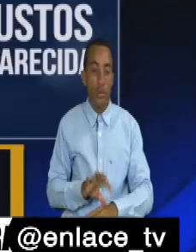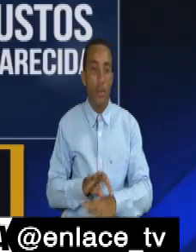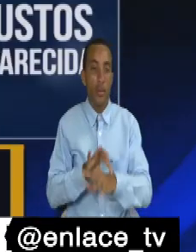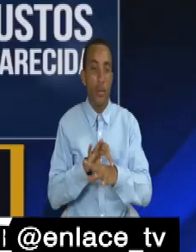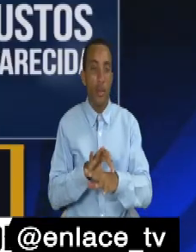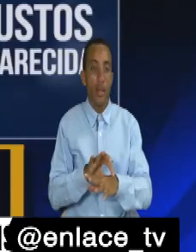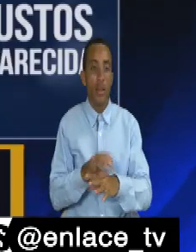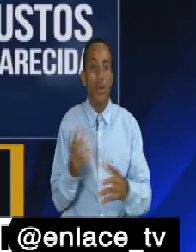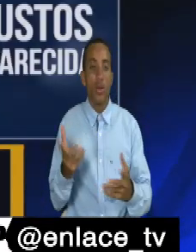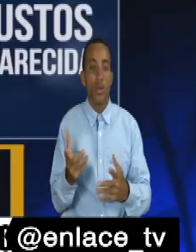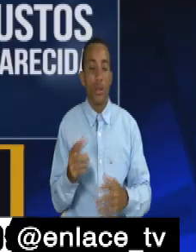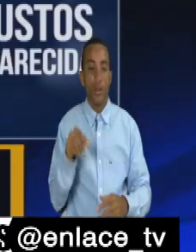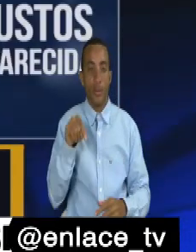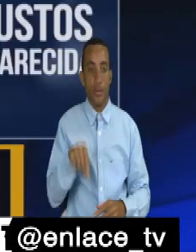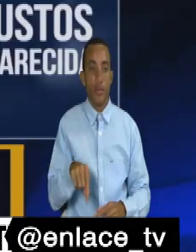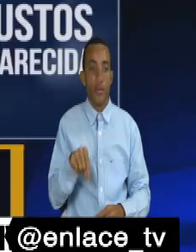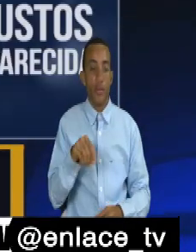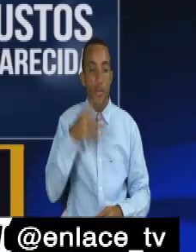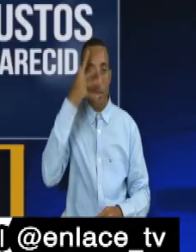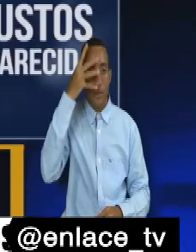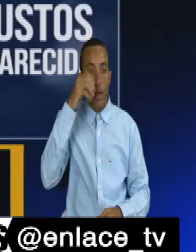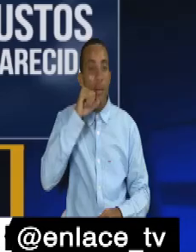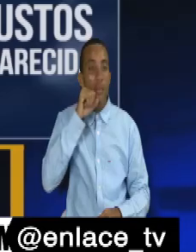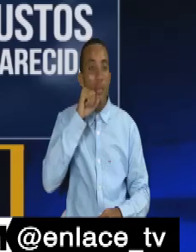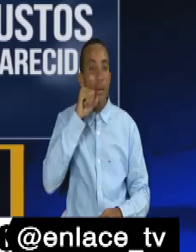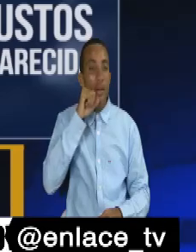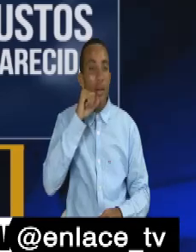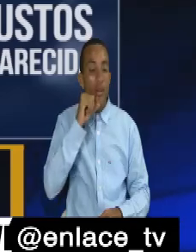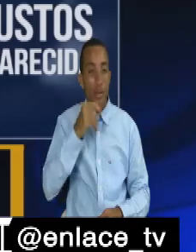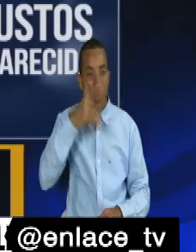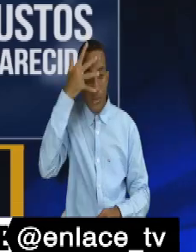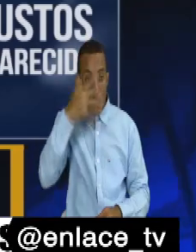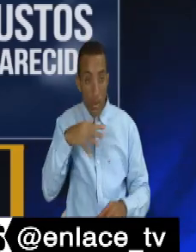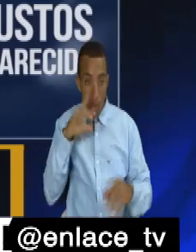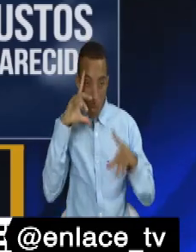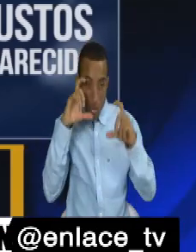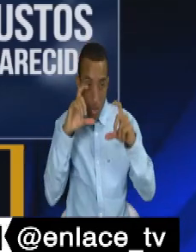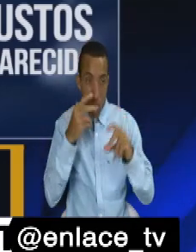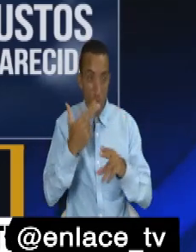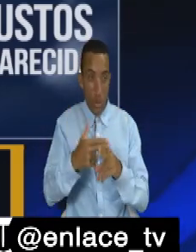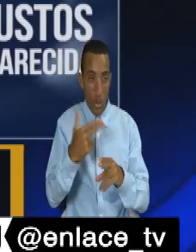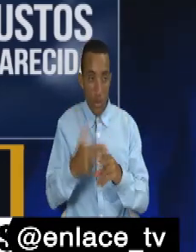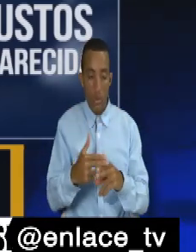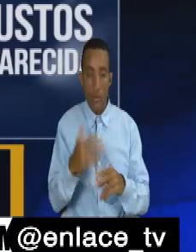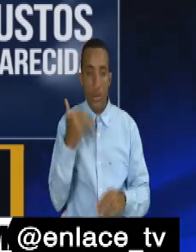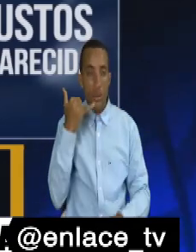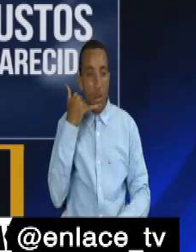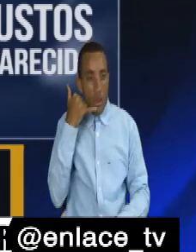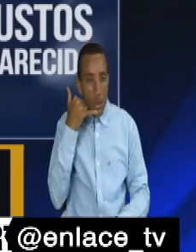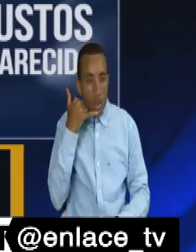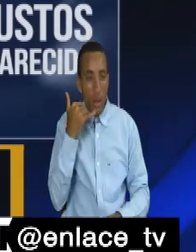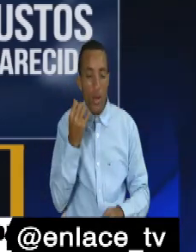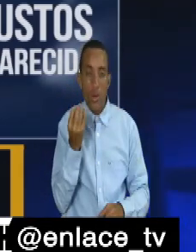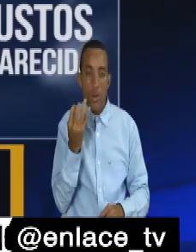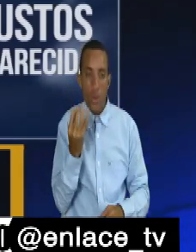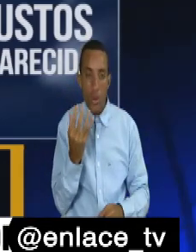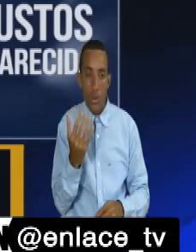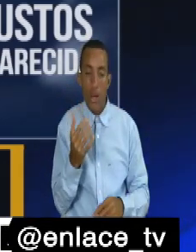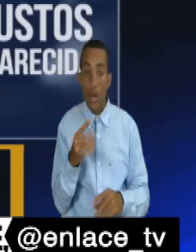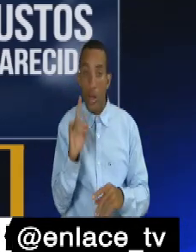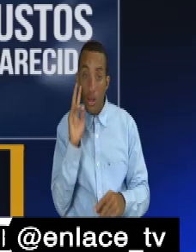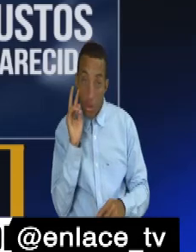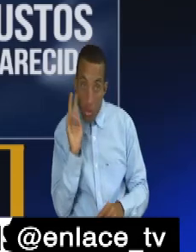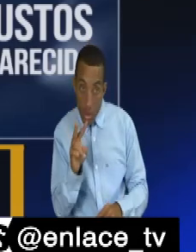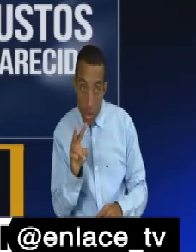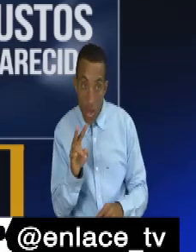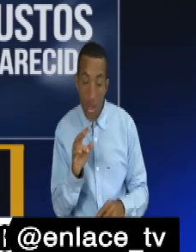publiqué en Facebook la foto de ella, el nombre, el teléfono, para que si alguno tuviera la hubiera visto,